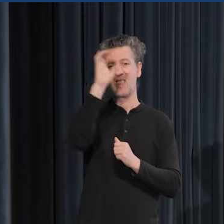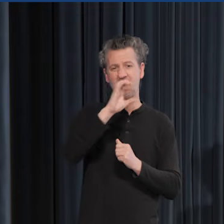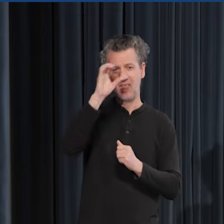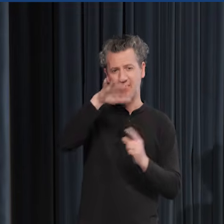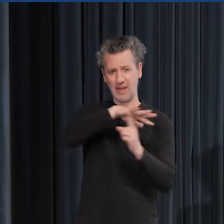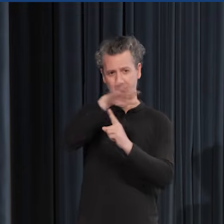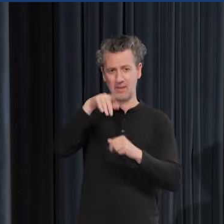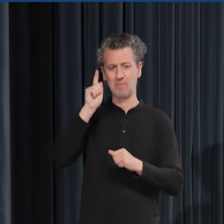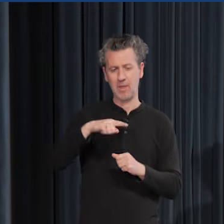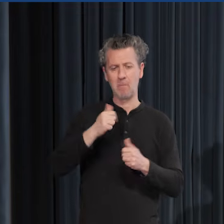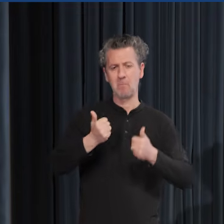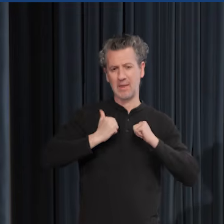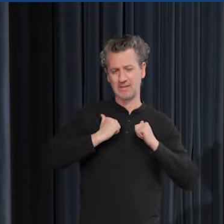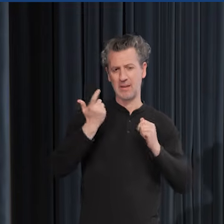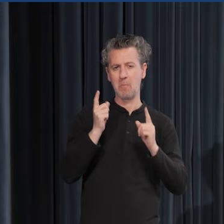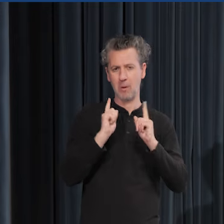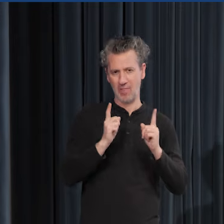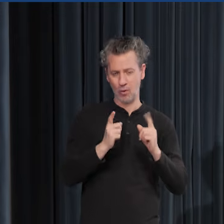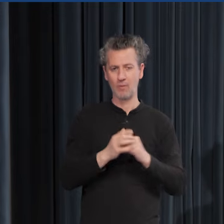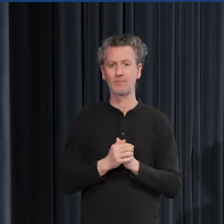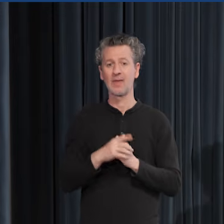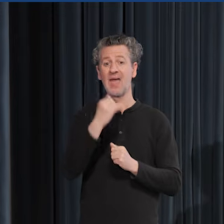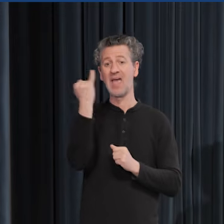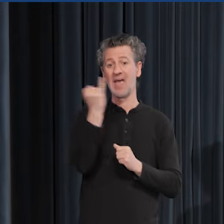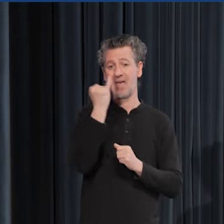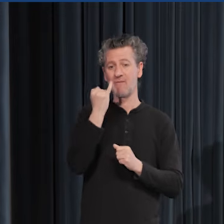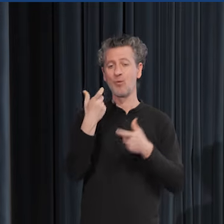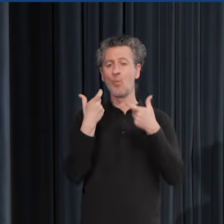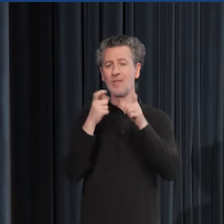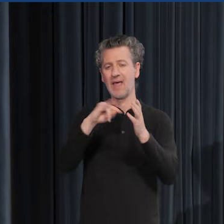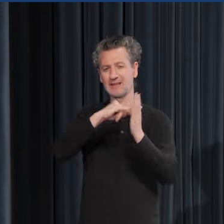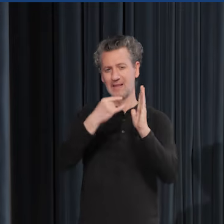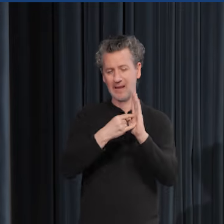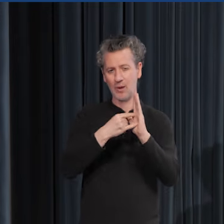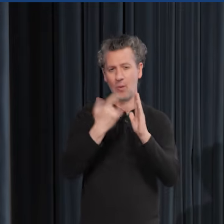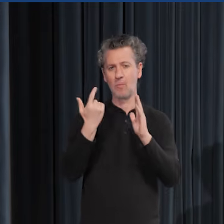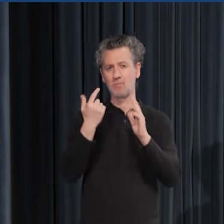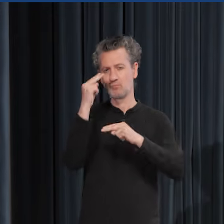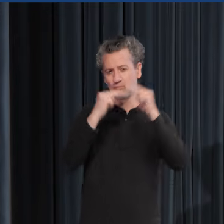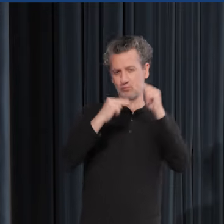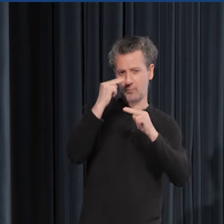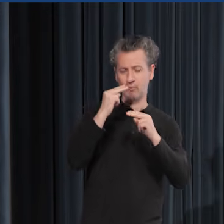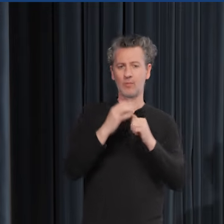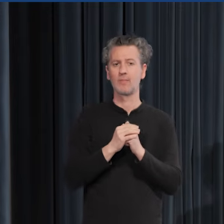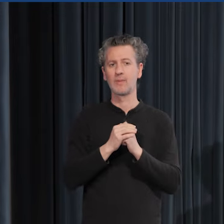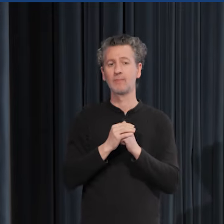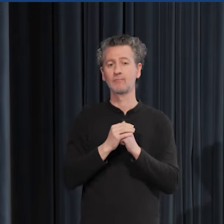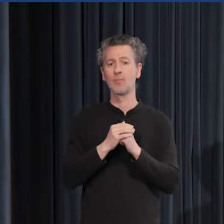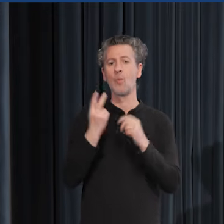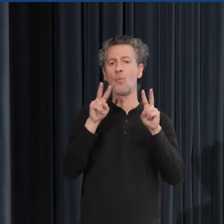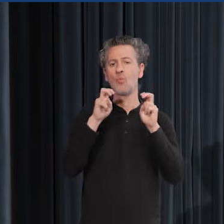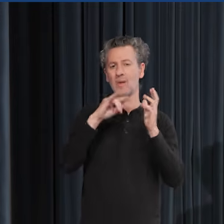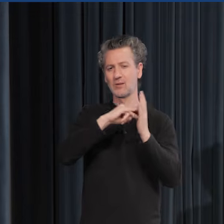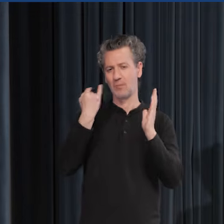Prevención. Es jefe de la Unidad Técnica de Construcción en el Centro Nacional de Nuevas Tecnologías de este